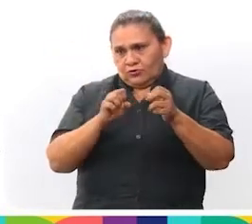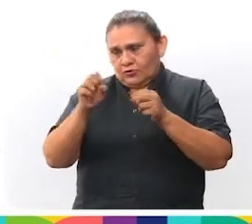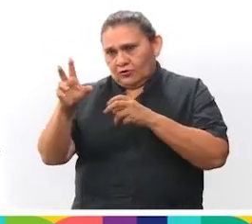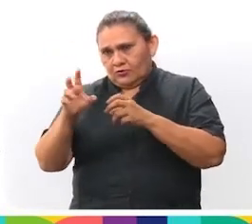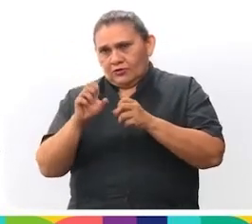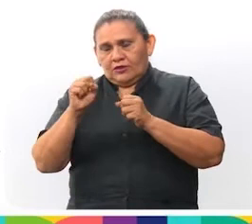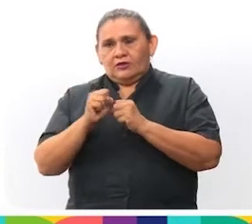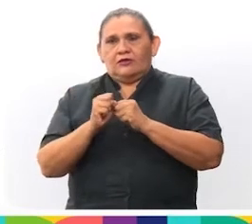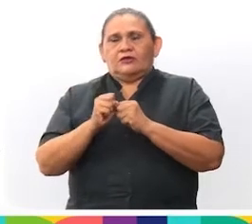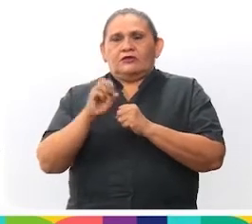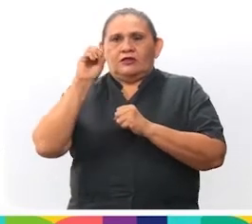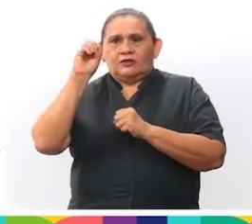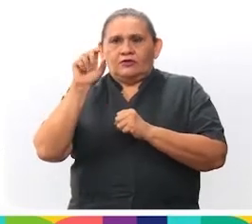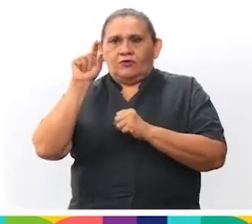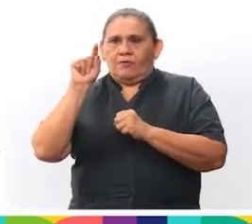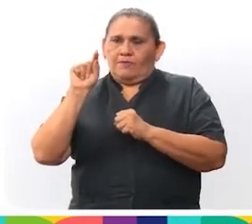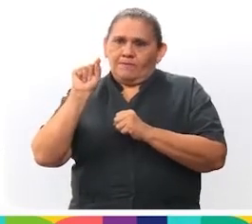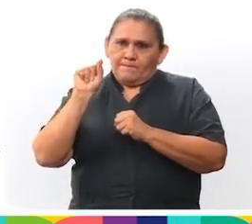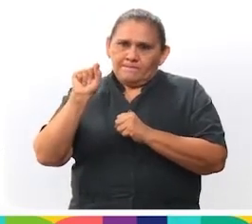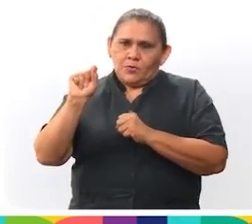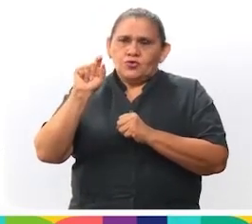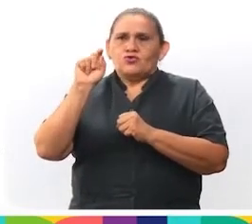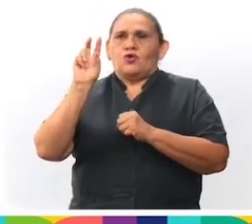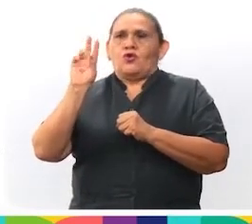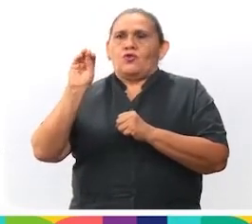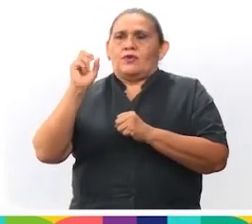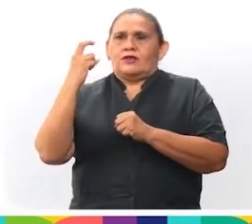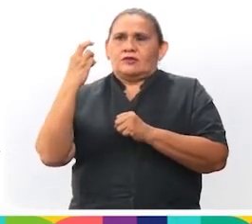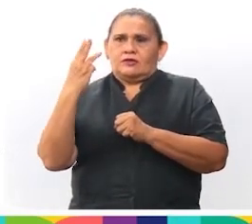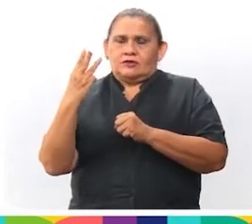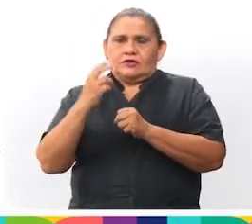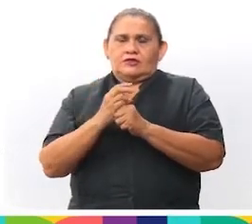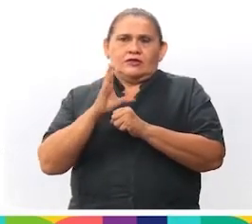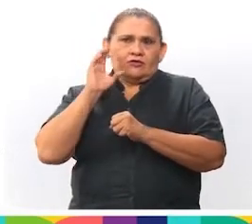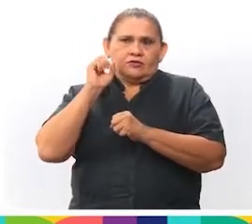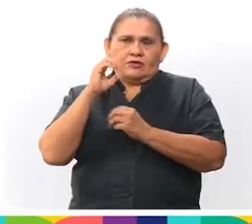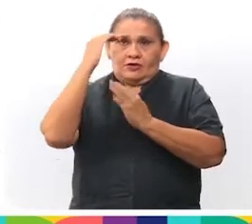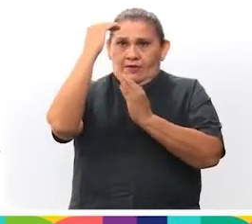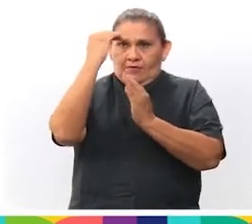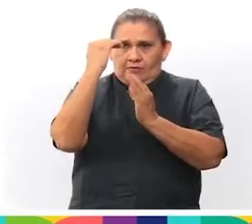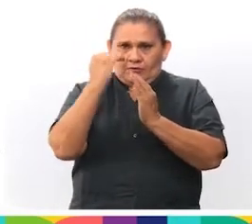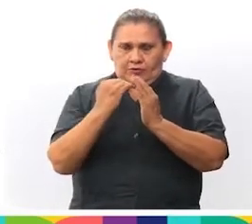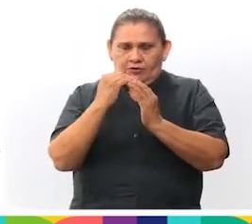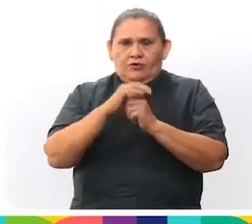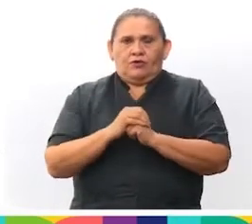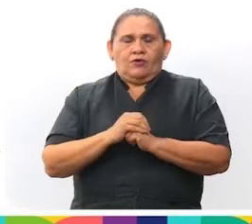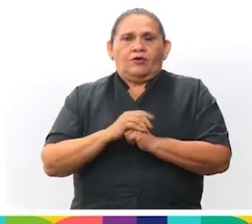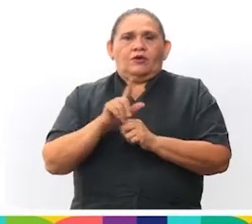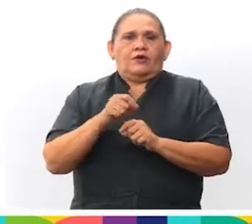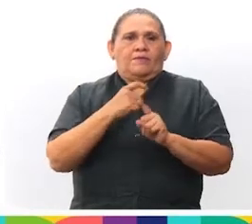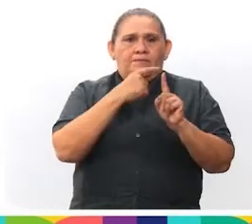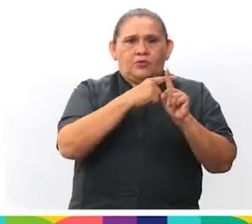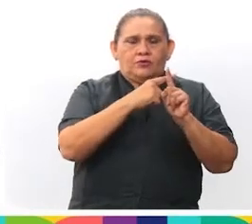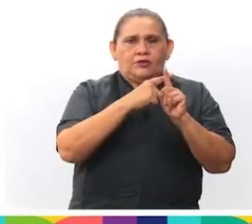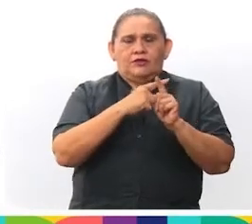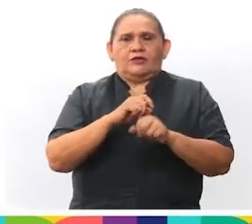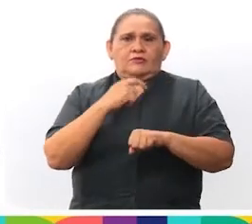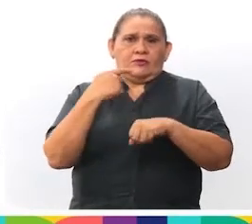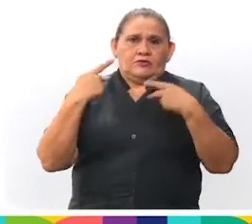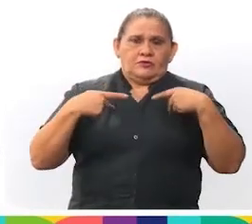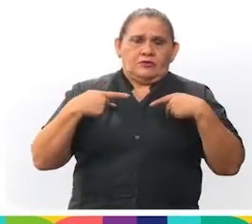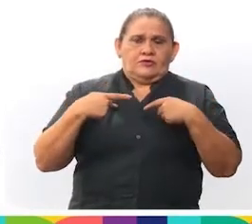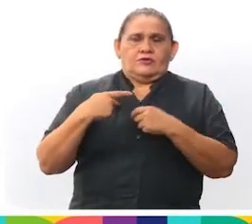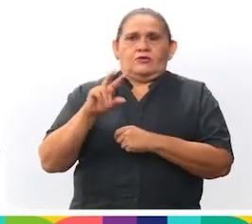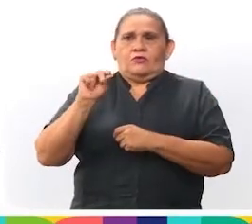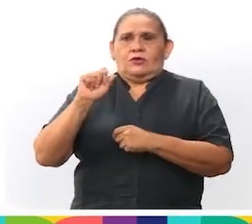coronavirus está en 0.93, está en color naranja y en descenso. La positividad de los casos es de 42%,